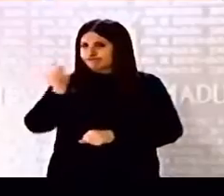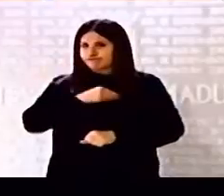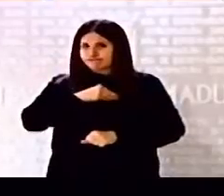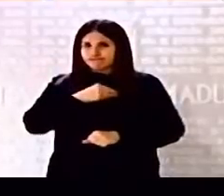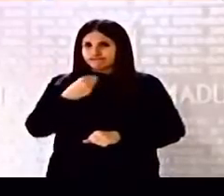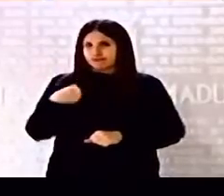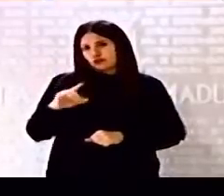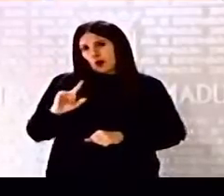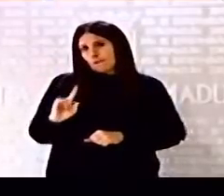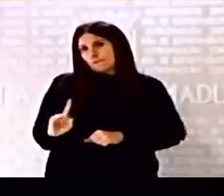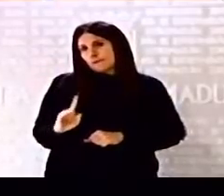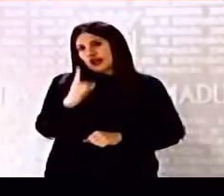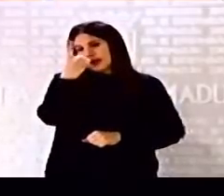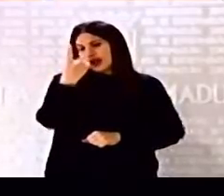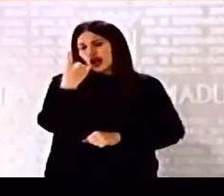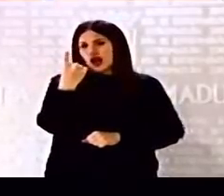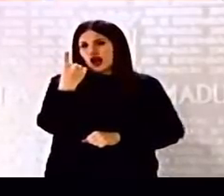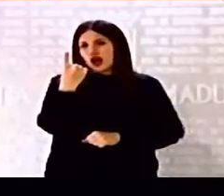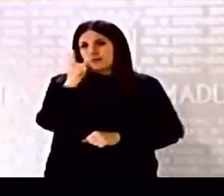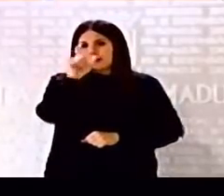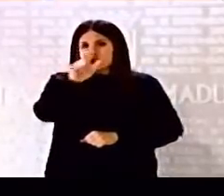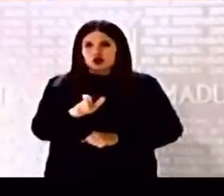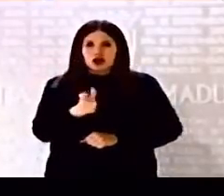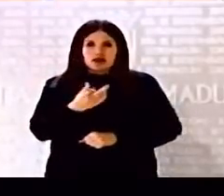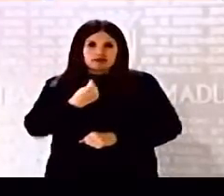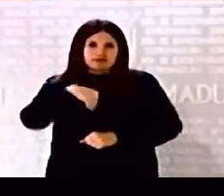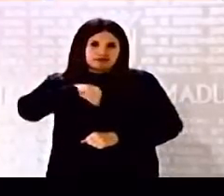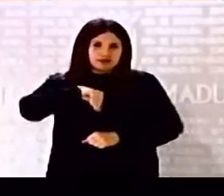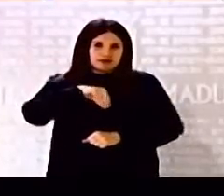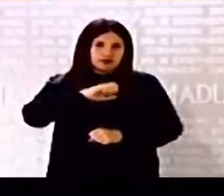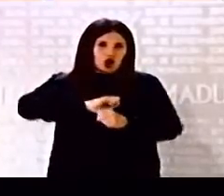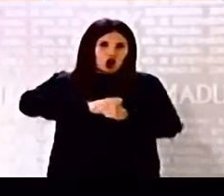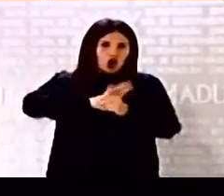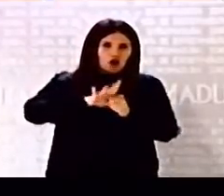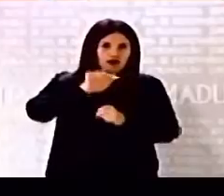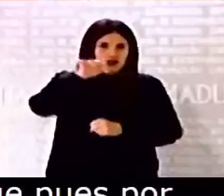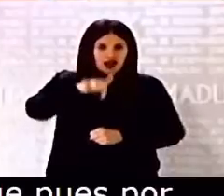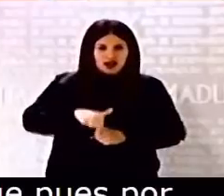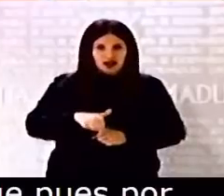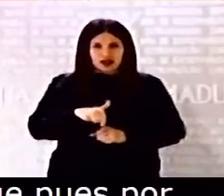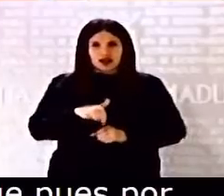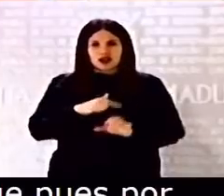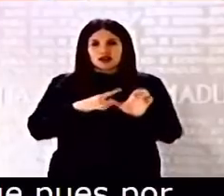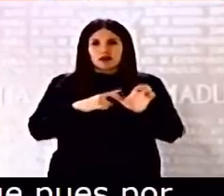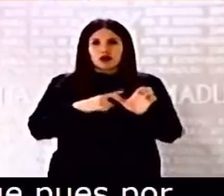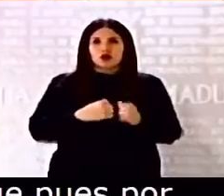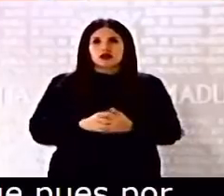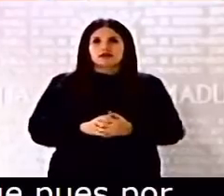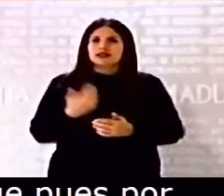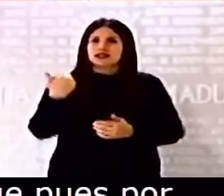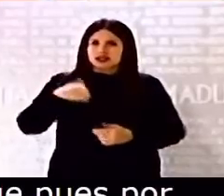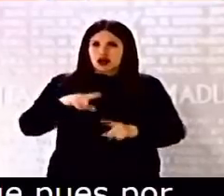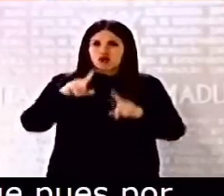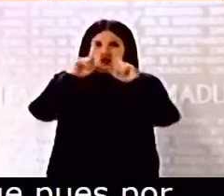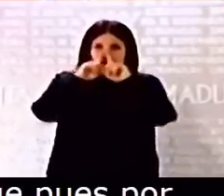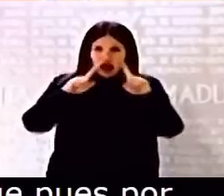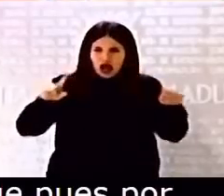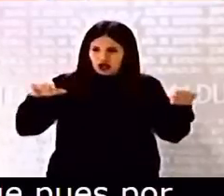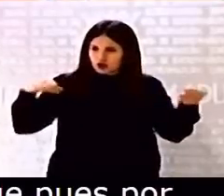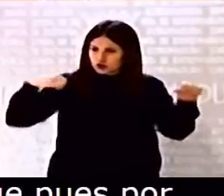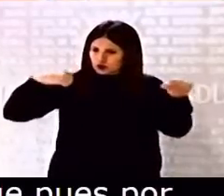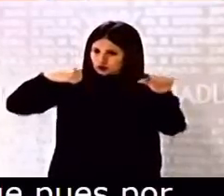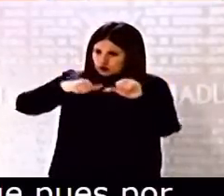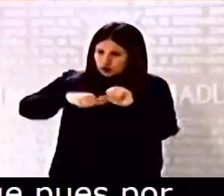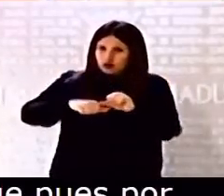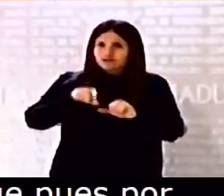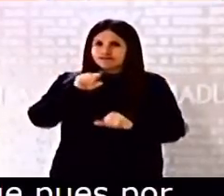la primera víctima mortal de la COVID aquí en la región. No sé si después de este tiempo, después de este año, usted